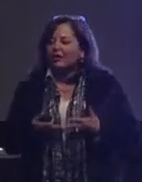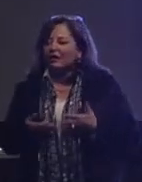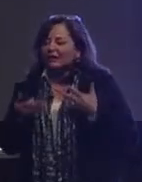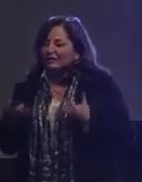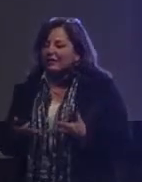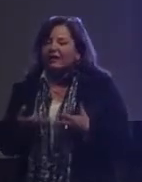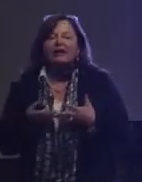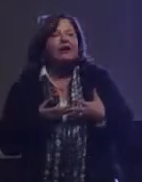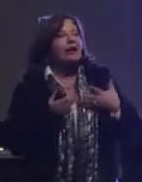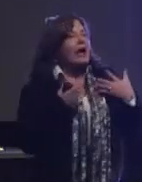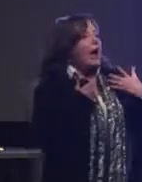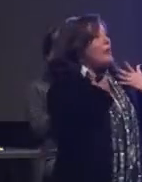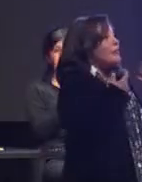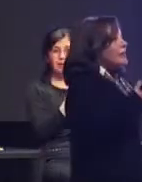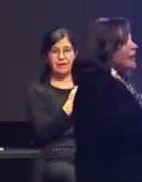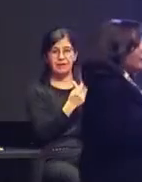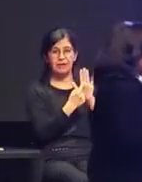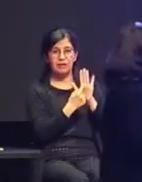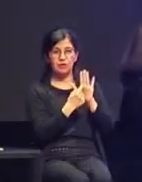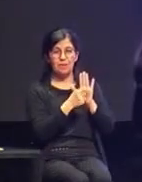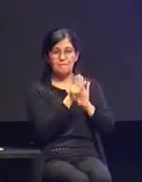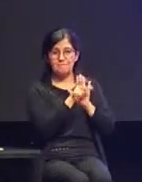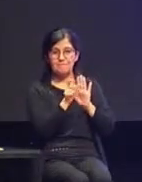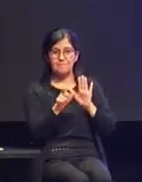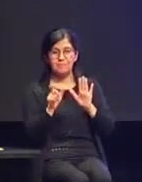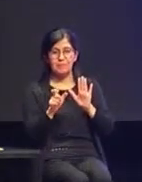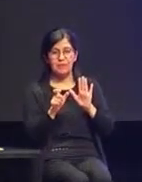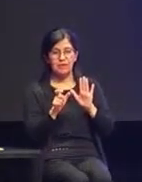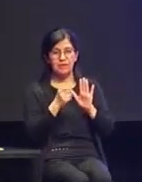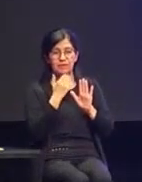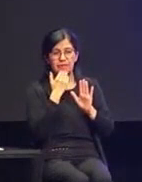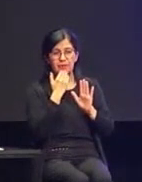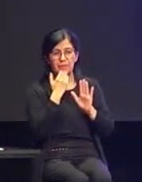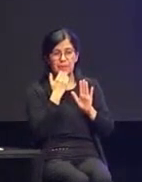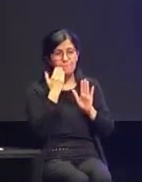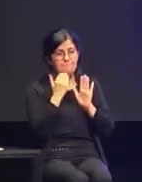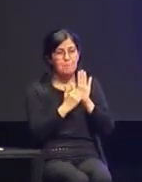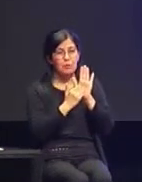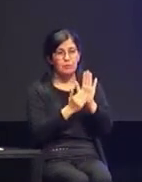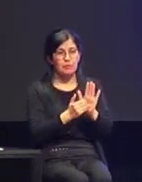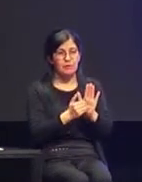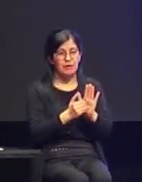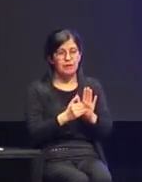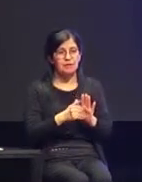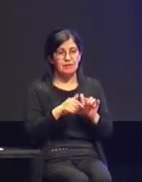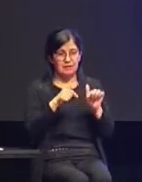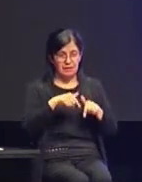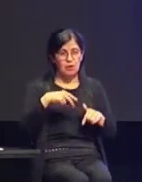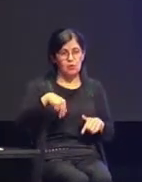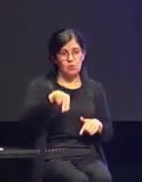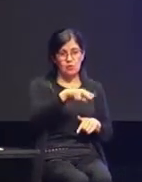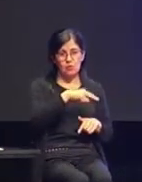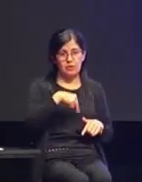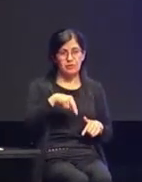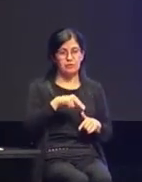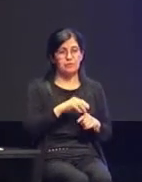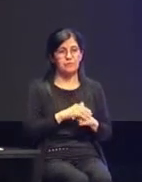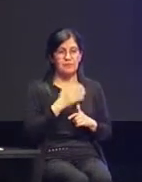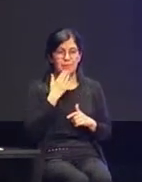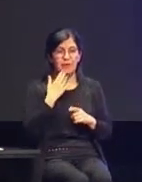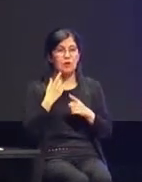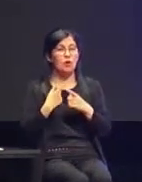pero indicadores que sean amigables con otras ciencias, no solamente las nuestras. Las flebitis son